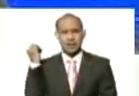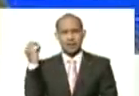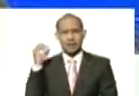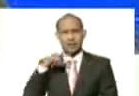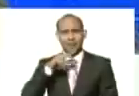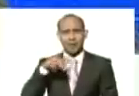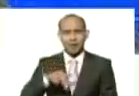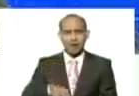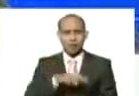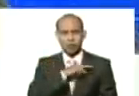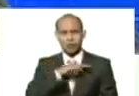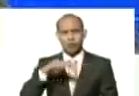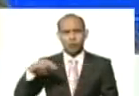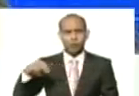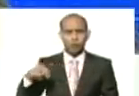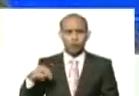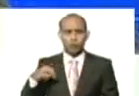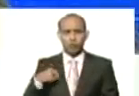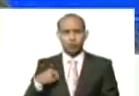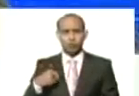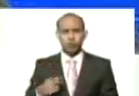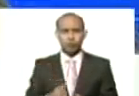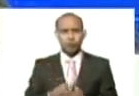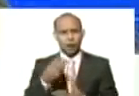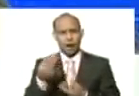y nos correspondió